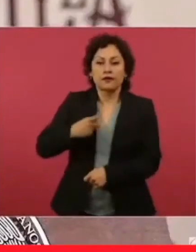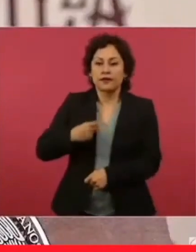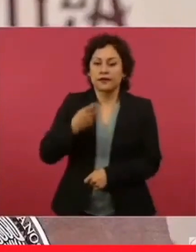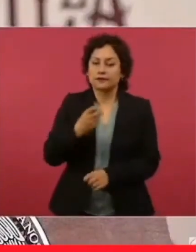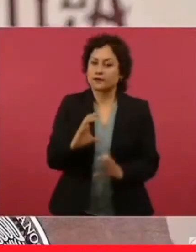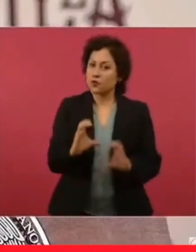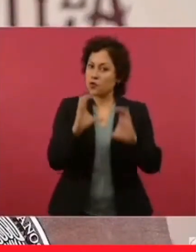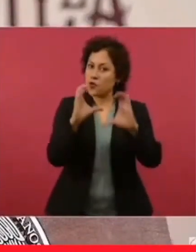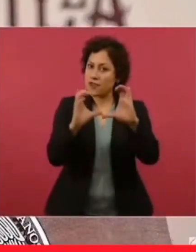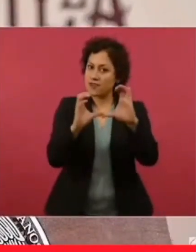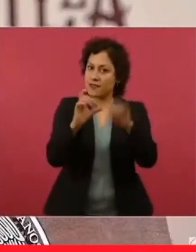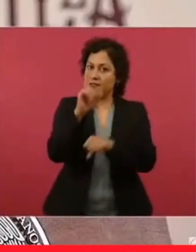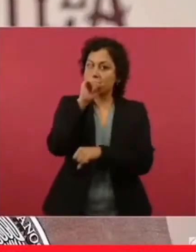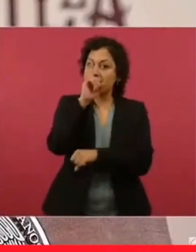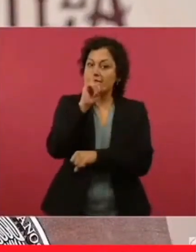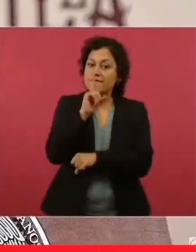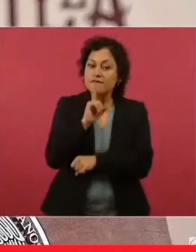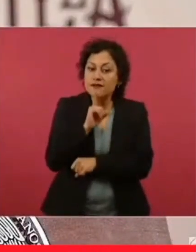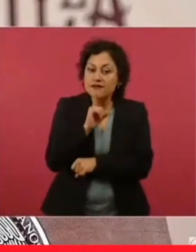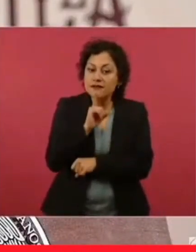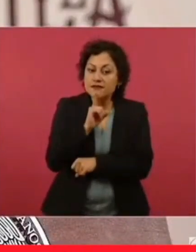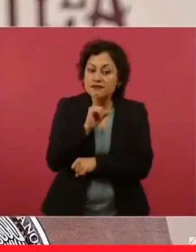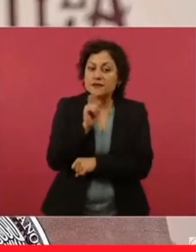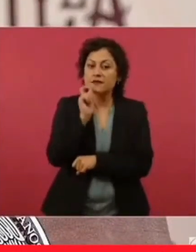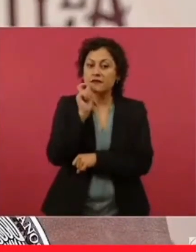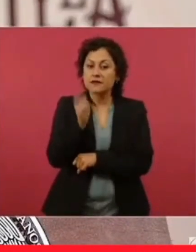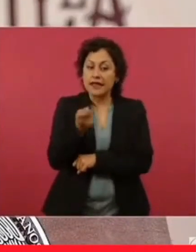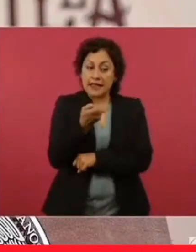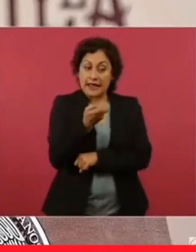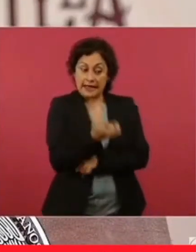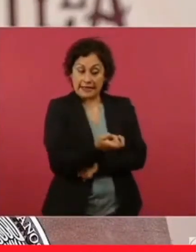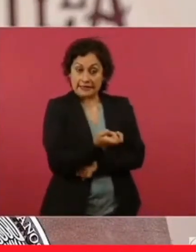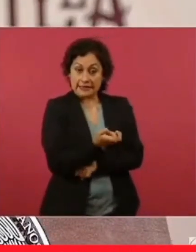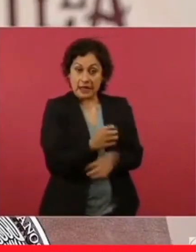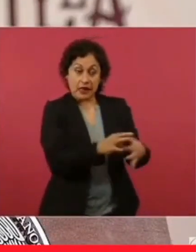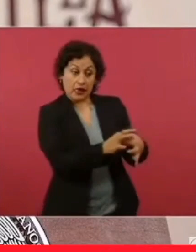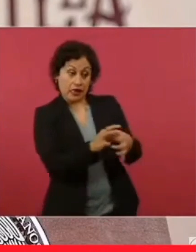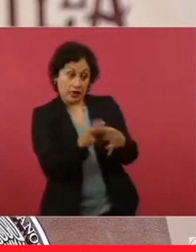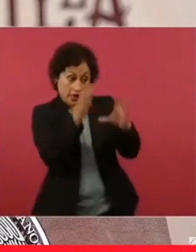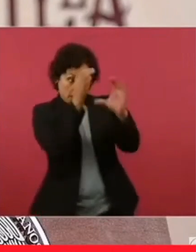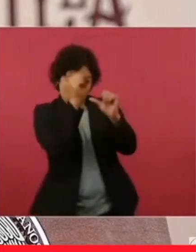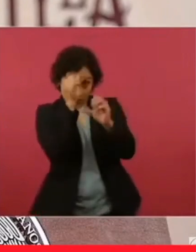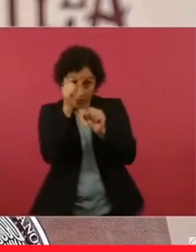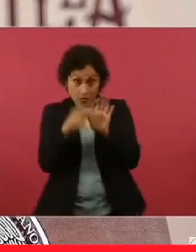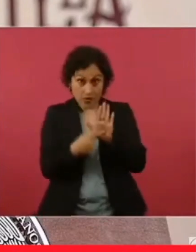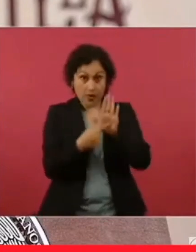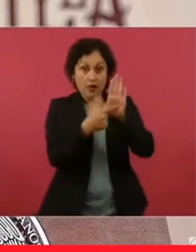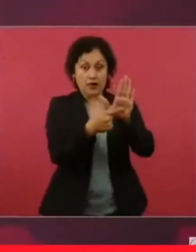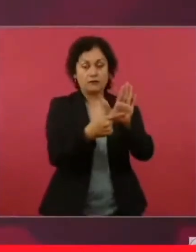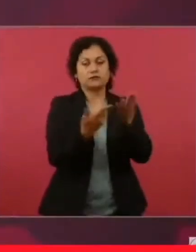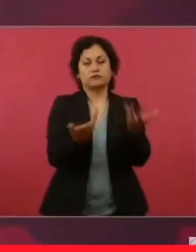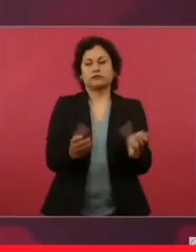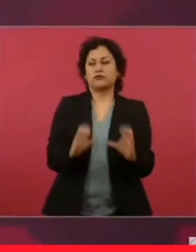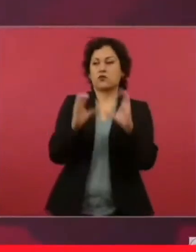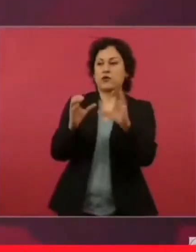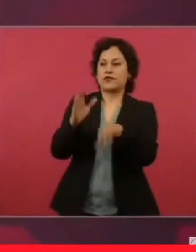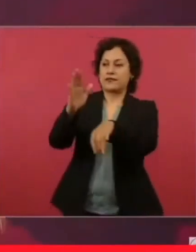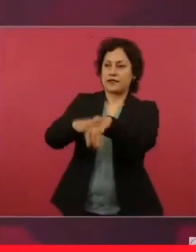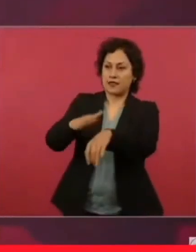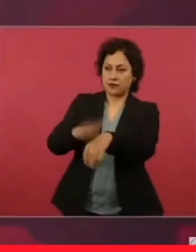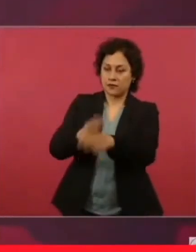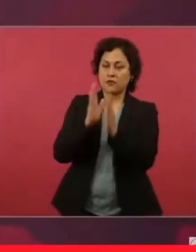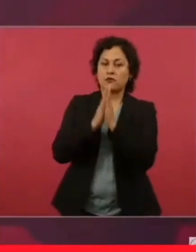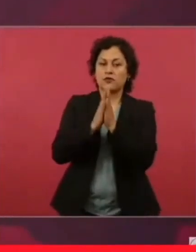nados sincronizado les decimos a todos no se ofrece ningún tipo de crédito ni saldar